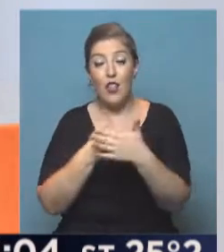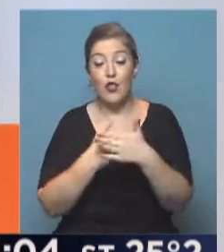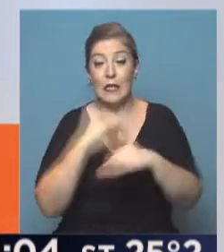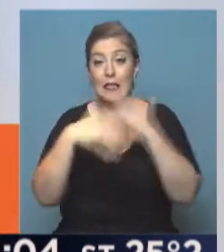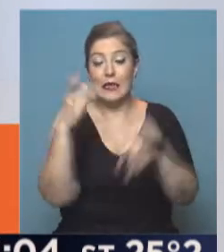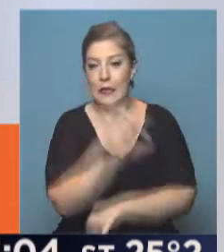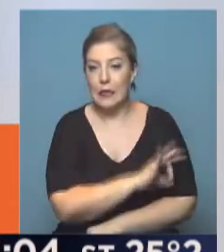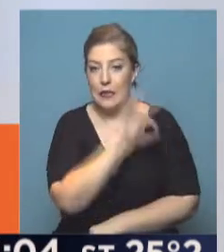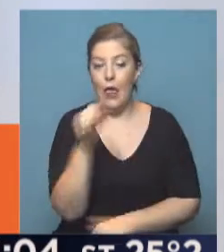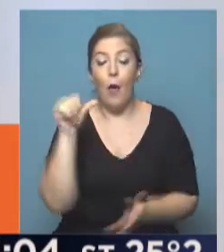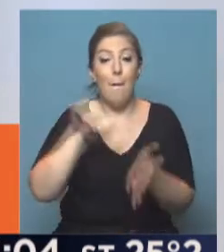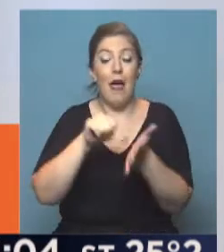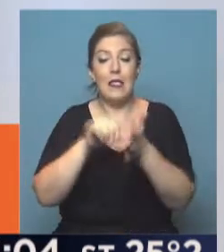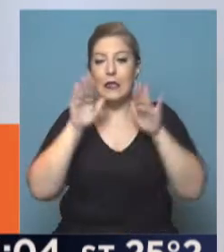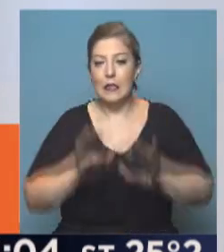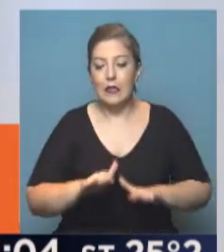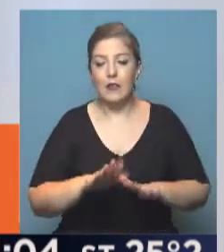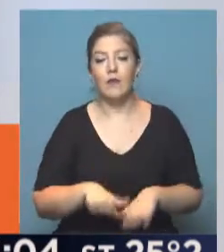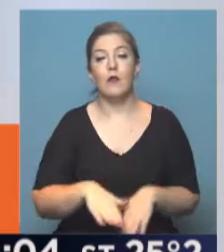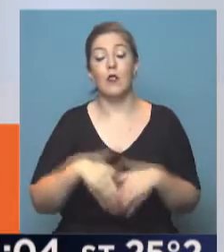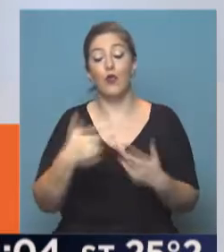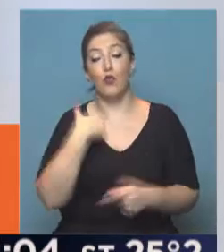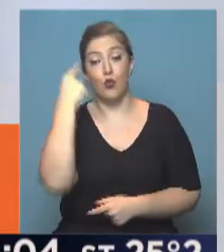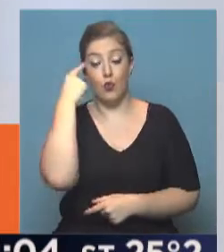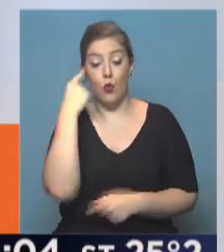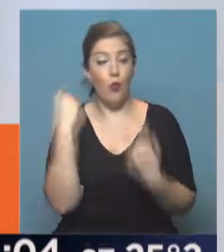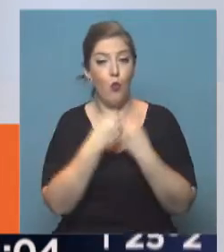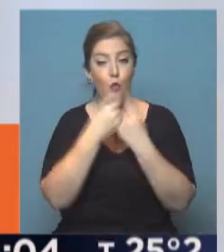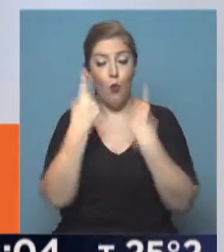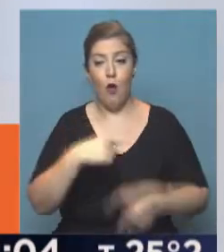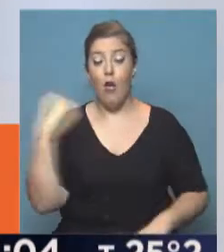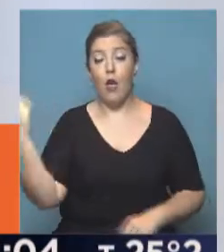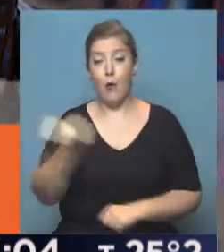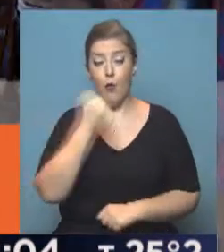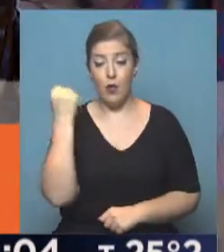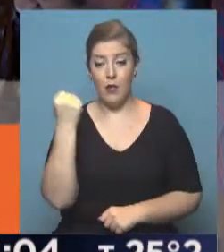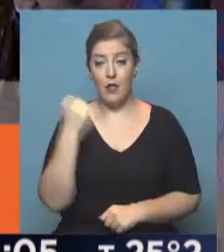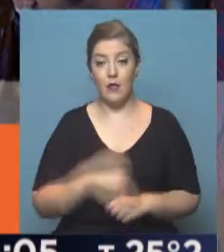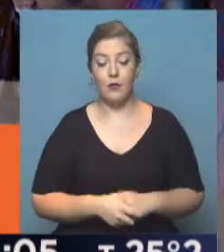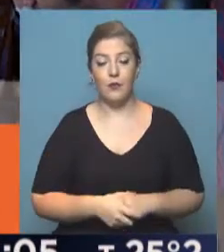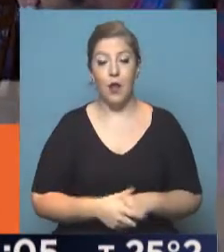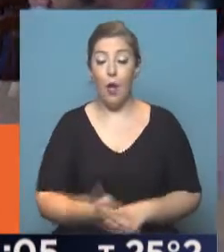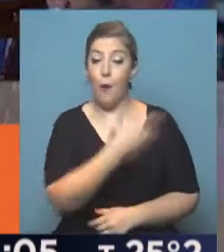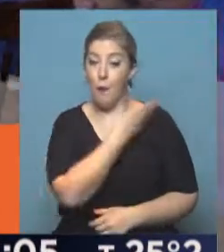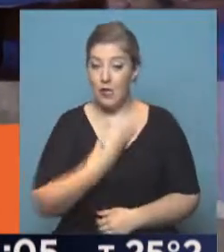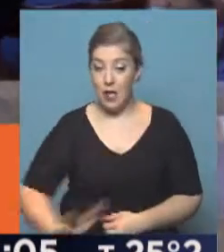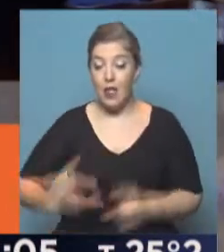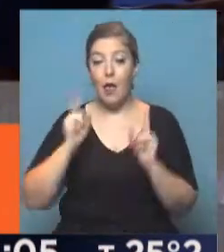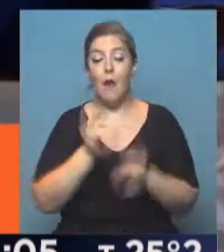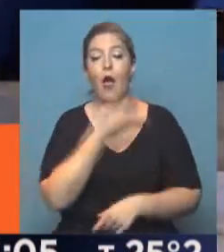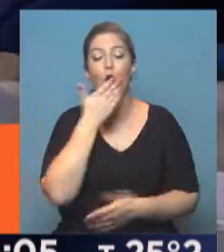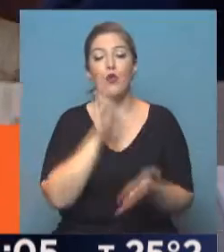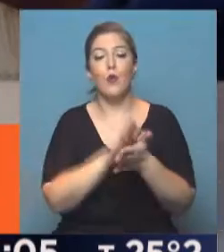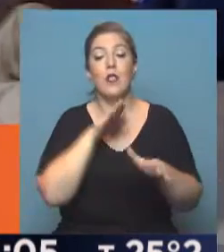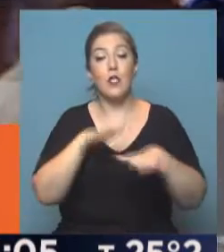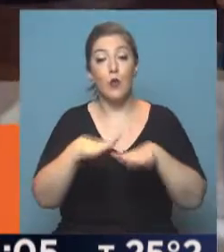¿no? En un país estancado. Así que yo creo que son muchas cosas importantes que sucedieron. El presidente también se refirió a la